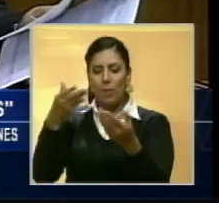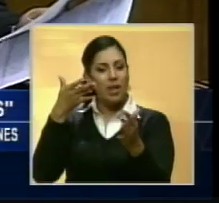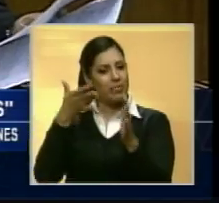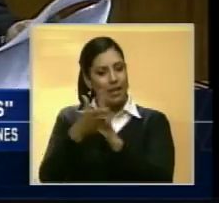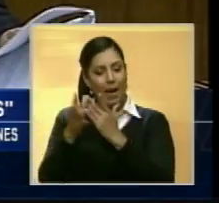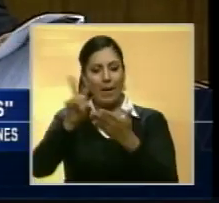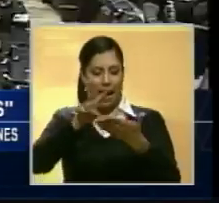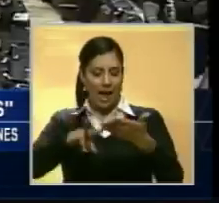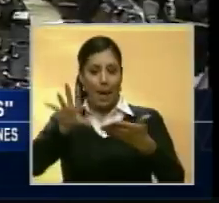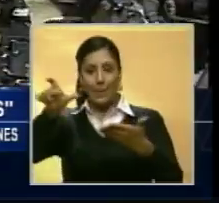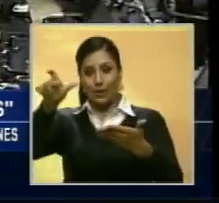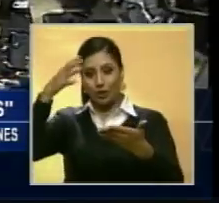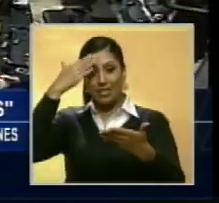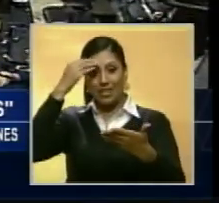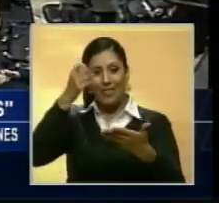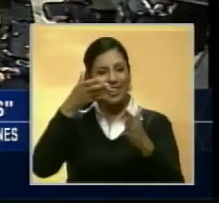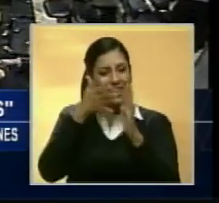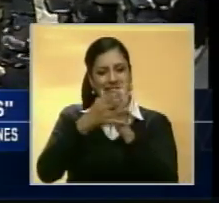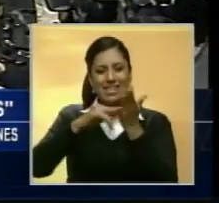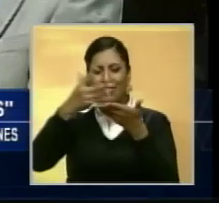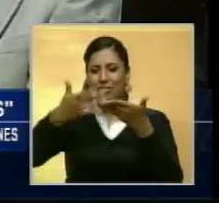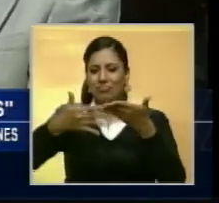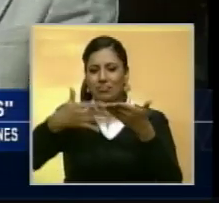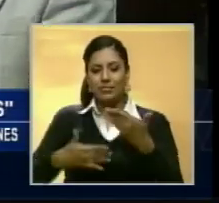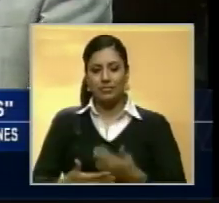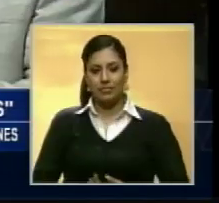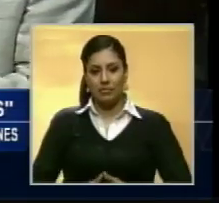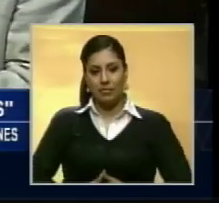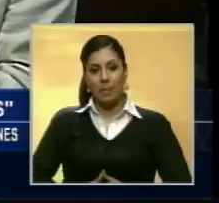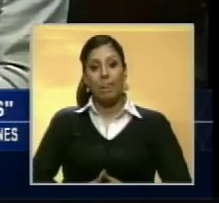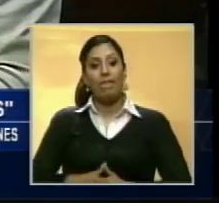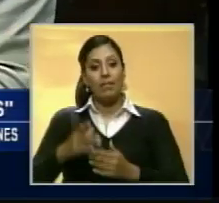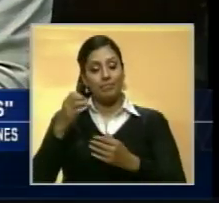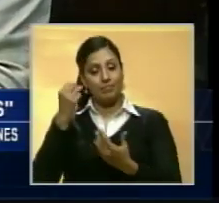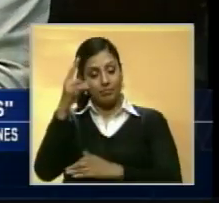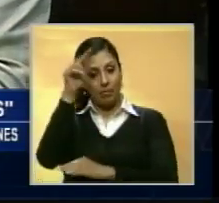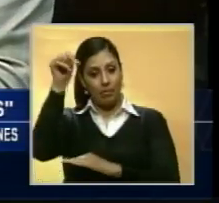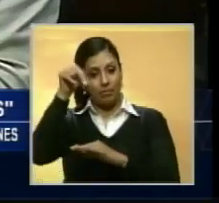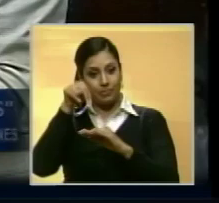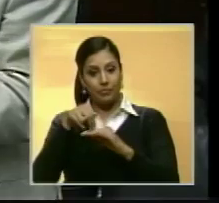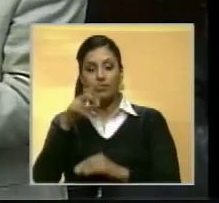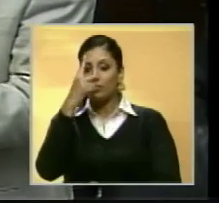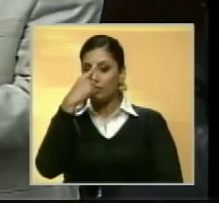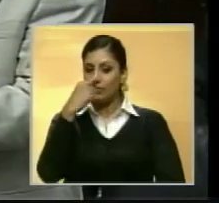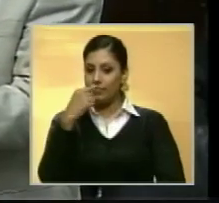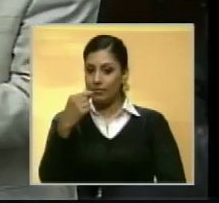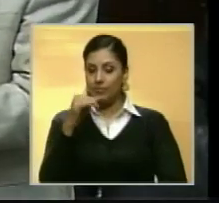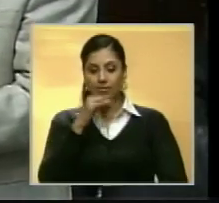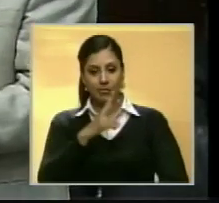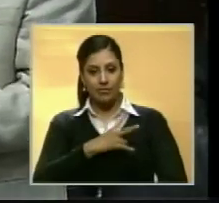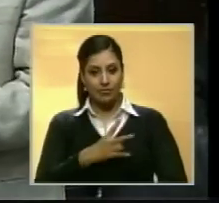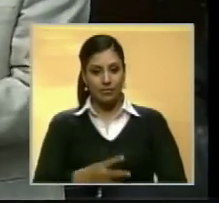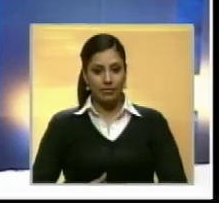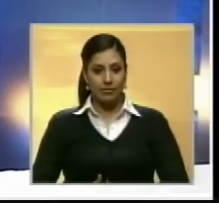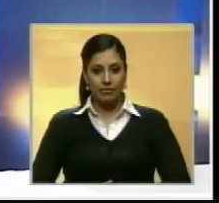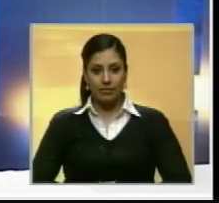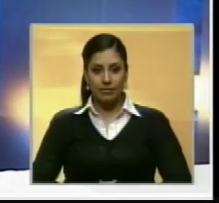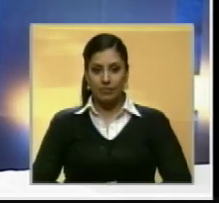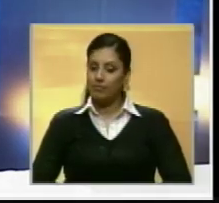para lograr el cambio que consideran clama toda la nación. Desde el Palacio Federal Legislativo, Oliver Rodríguez, Noticiero